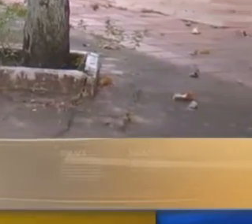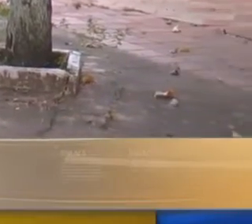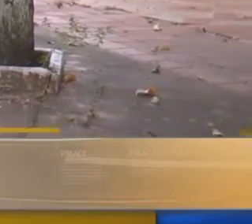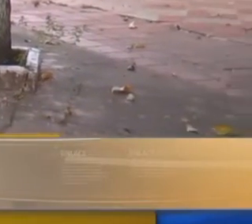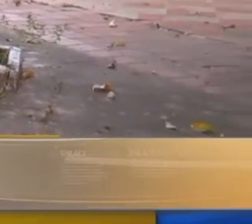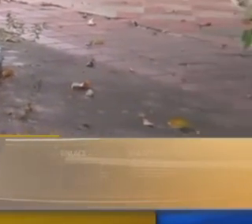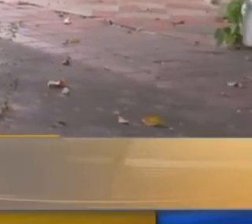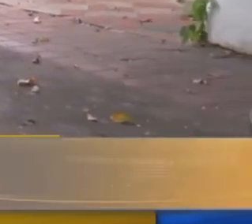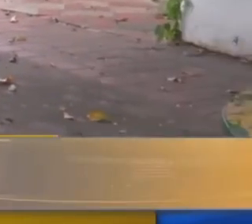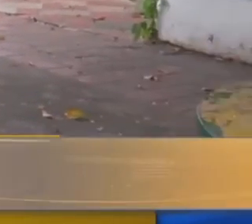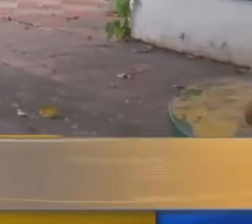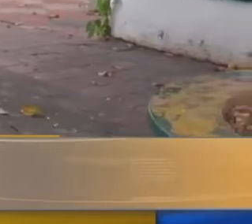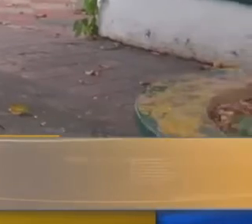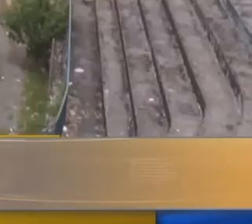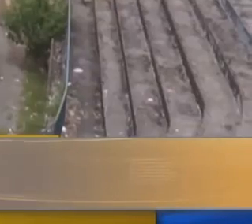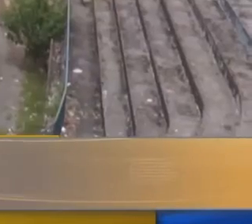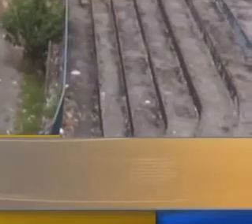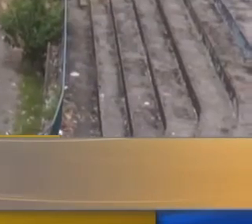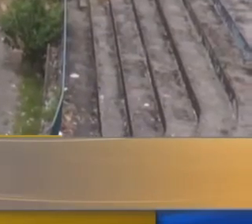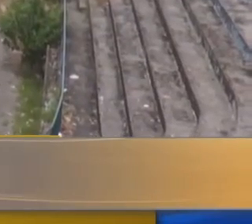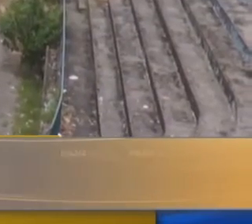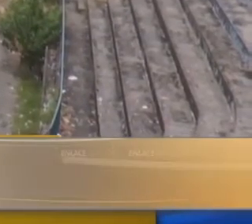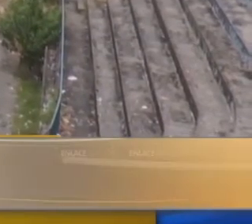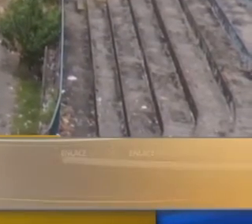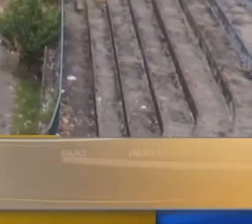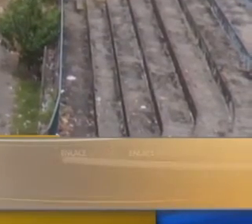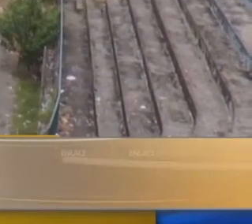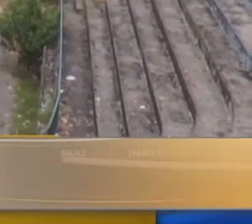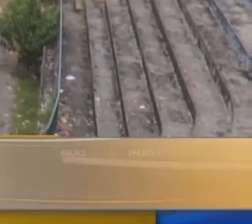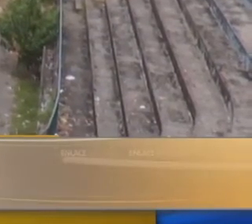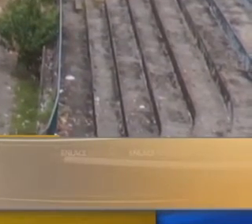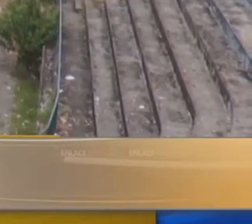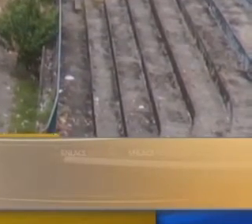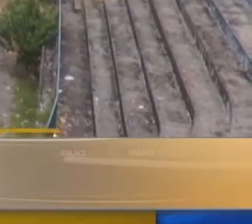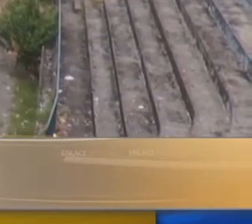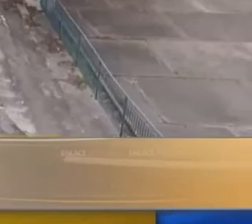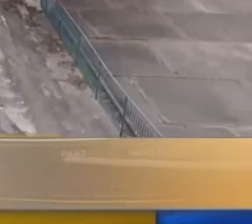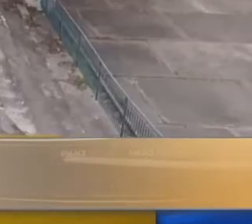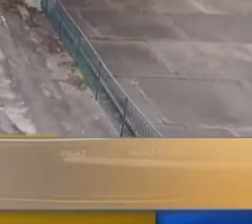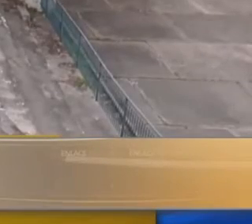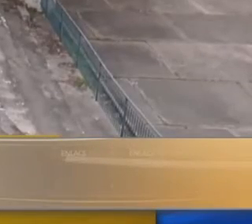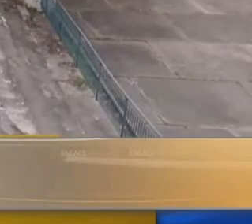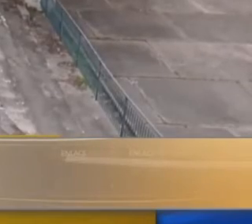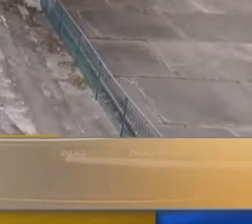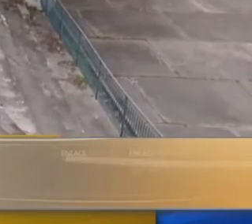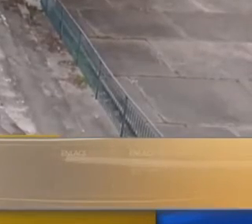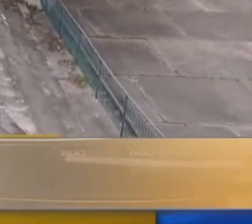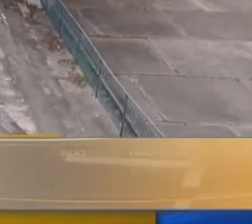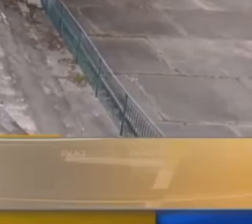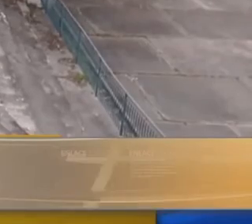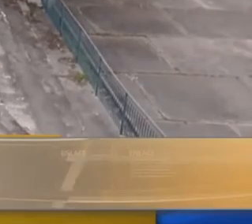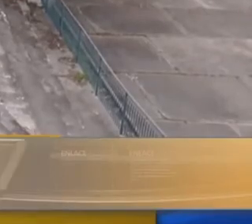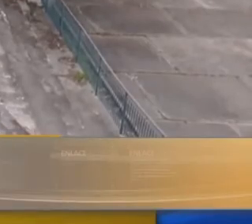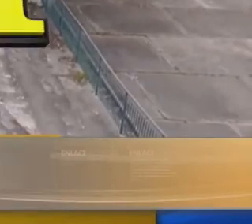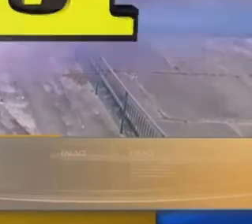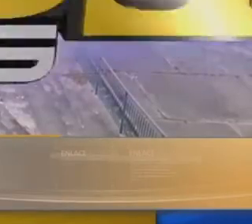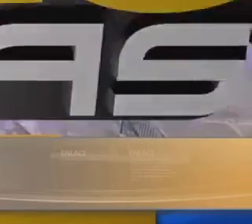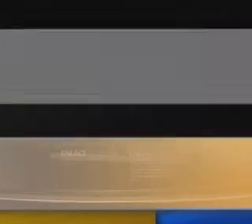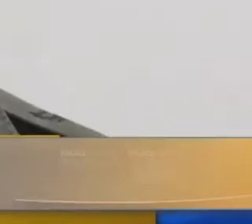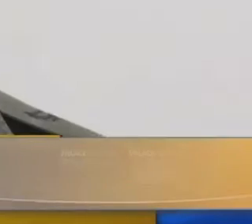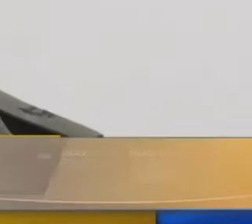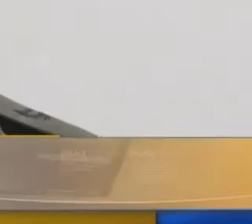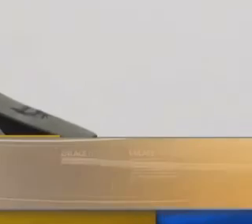Vecinos del barrio Recreo socializan esta noche obras de remodelación del polideportivo Blanca Durán de Padilla. Las obras tienen un costo superior a los 3 mil millones de